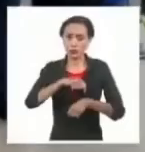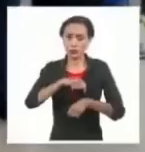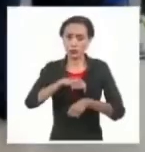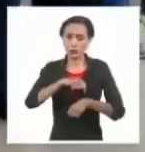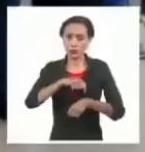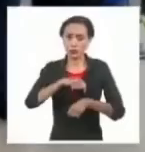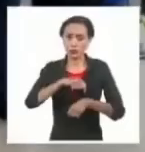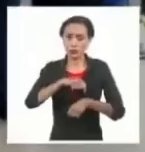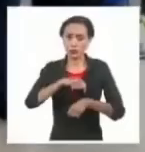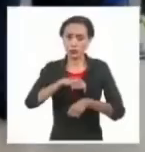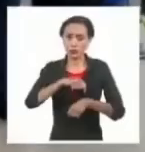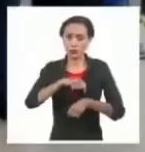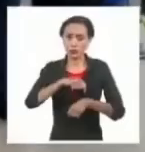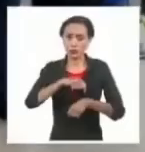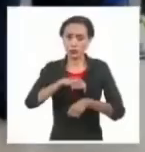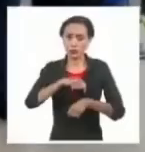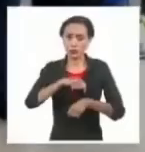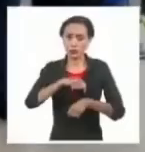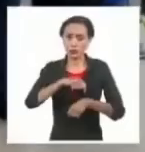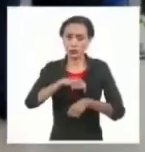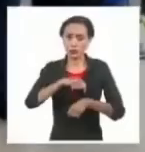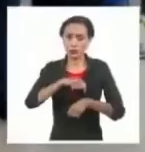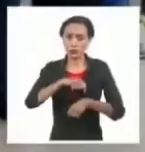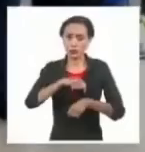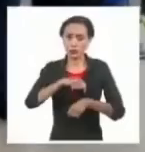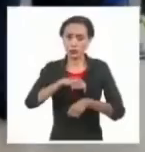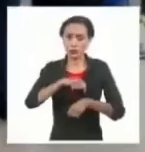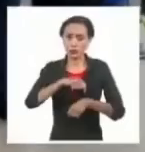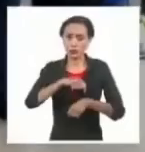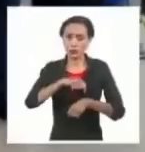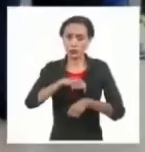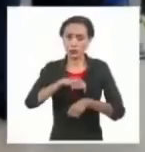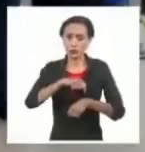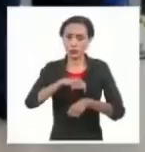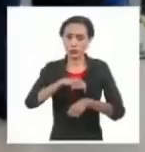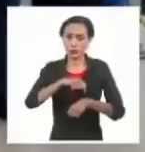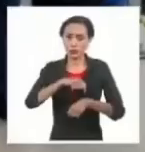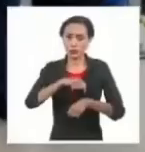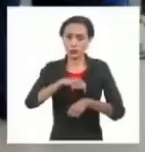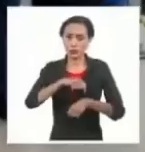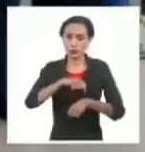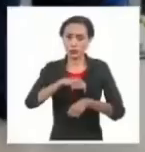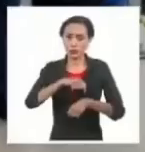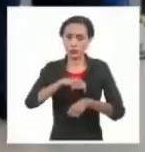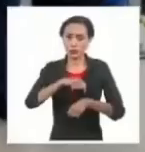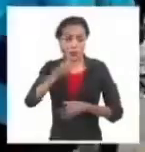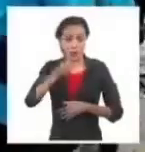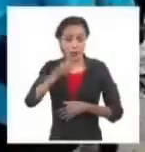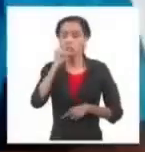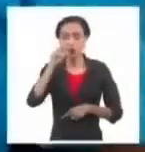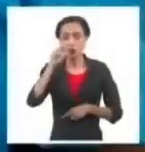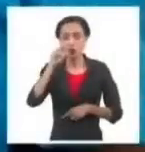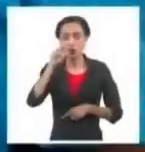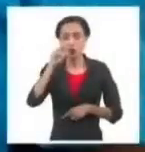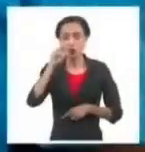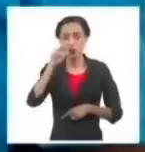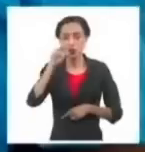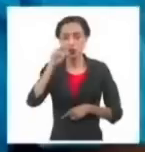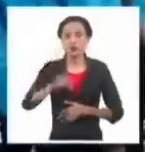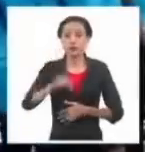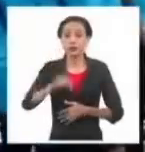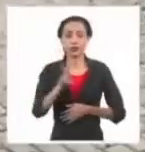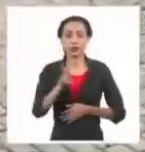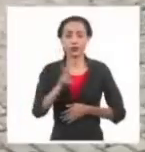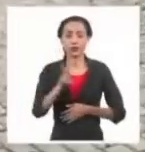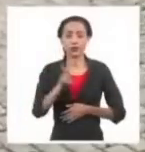con todas las ropas que venga si la dictadura viene con un güiro no deja de ser la